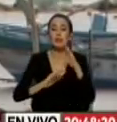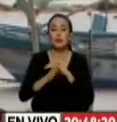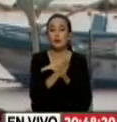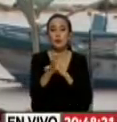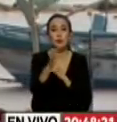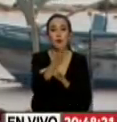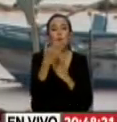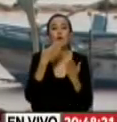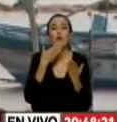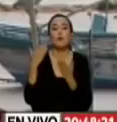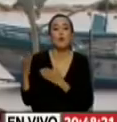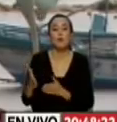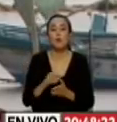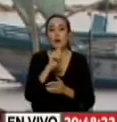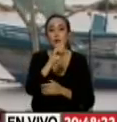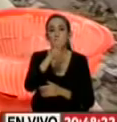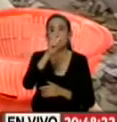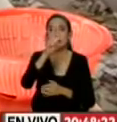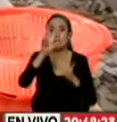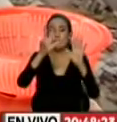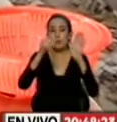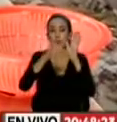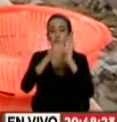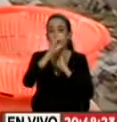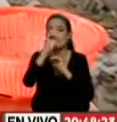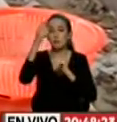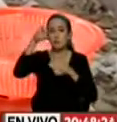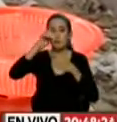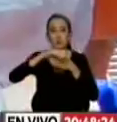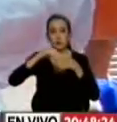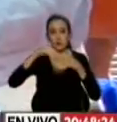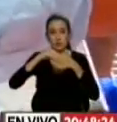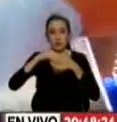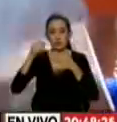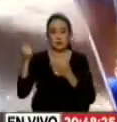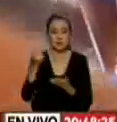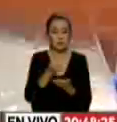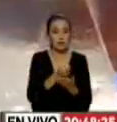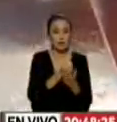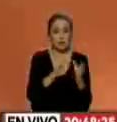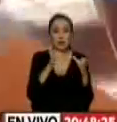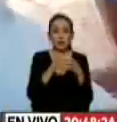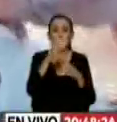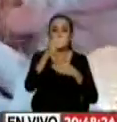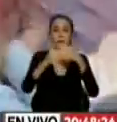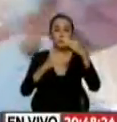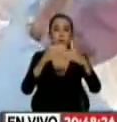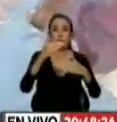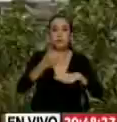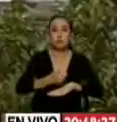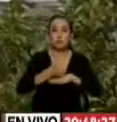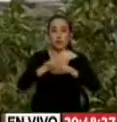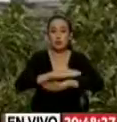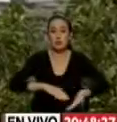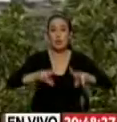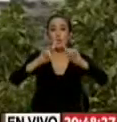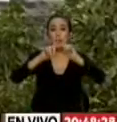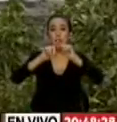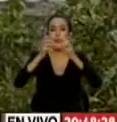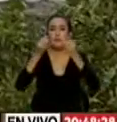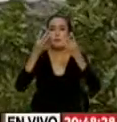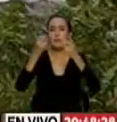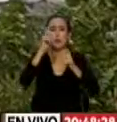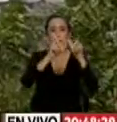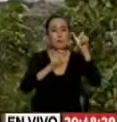año un estimado de 148 mil millones de dólares, lo que la constituye en una cadena de suministro de la que dependen cientos de miles